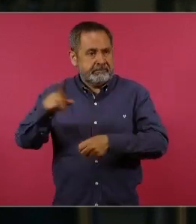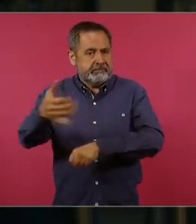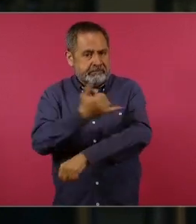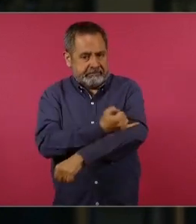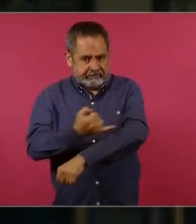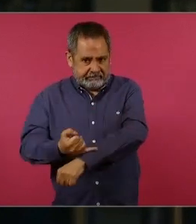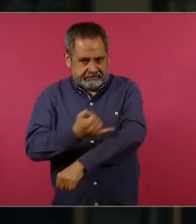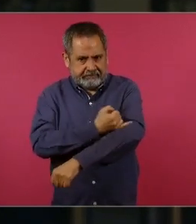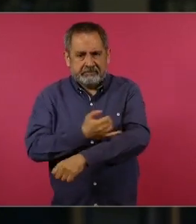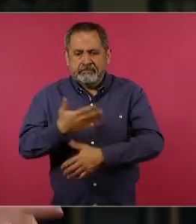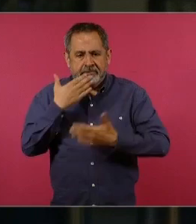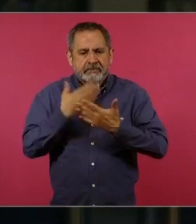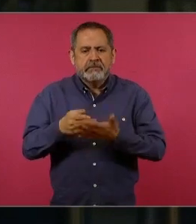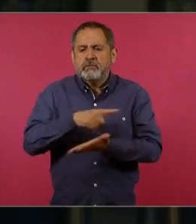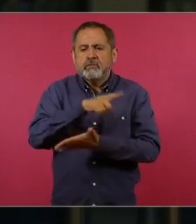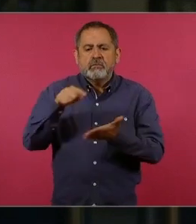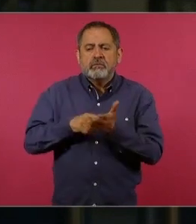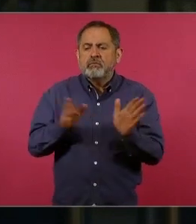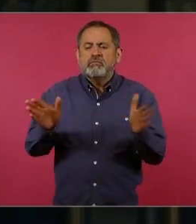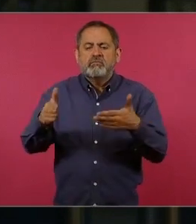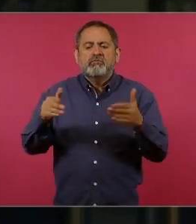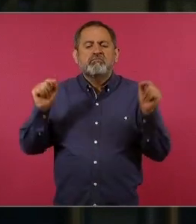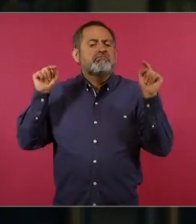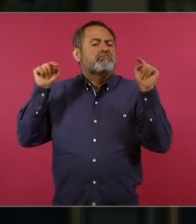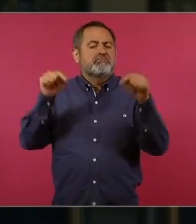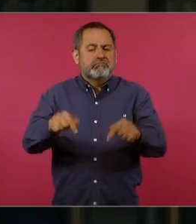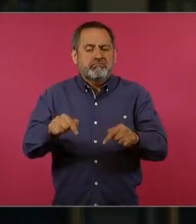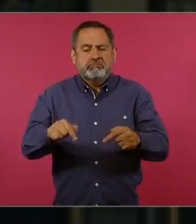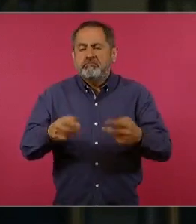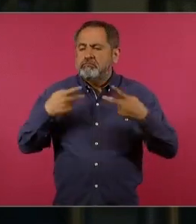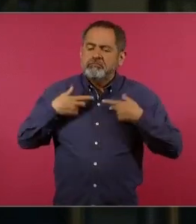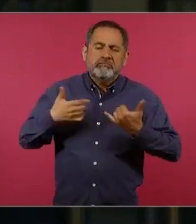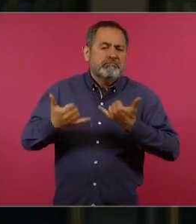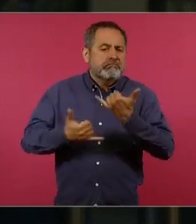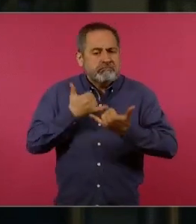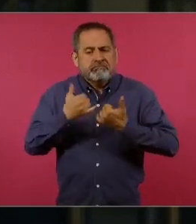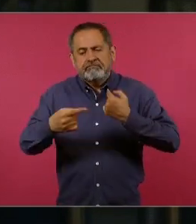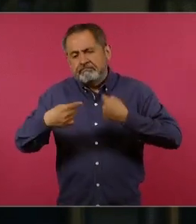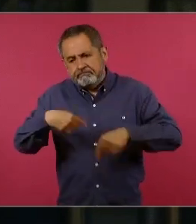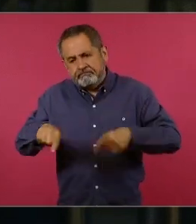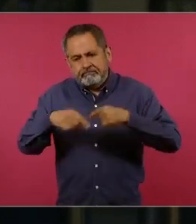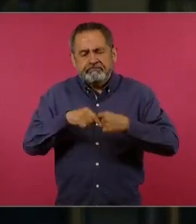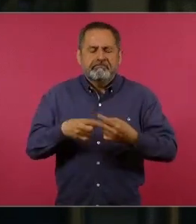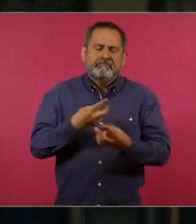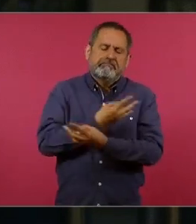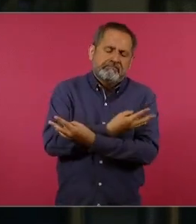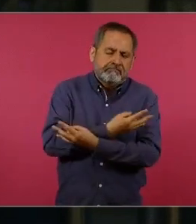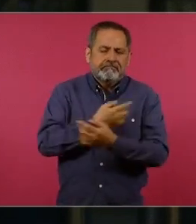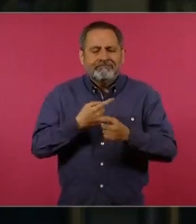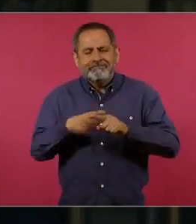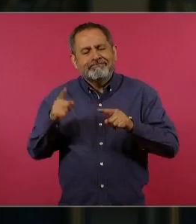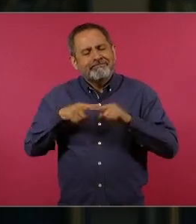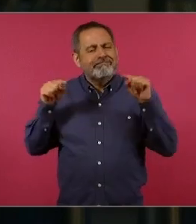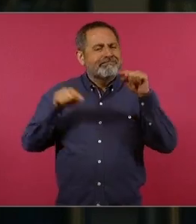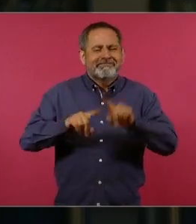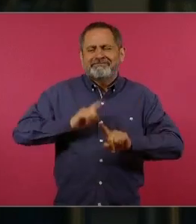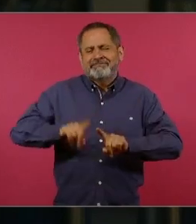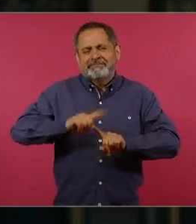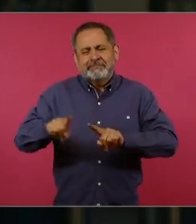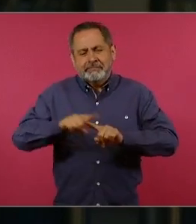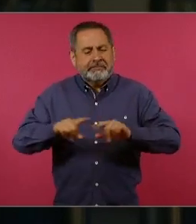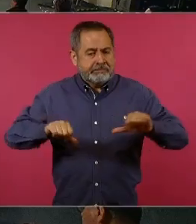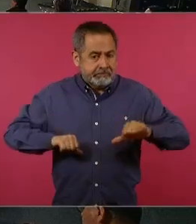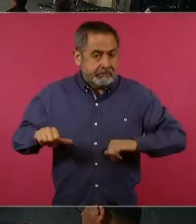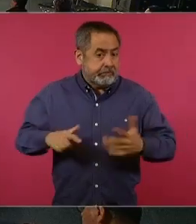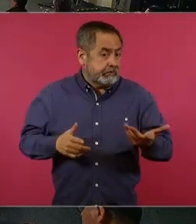donde pues son espacios en donde la gente pues puede jugar fútbol, puede hacer yoga, diferentes actividades. La